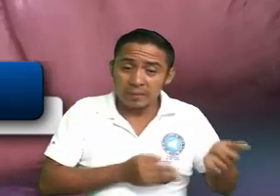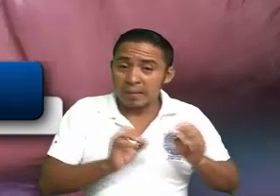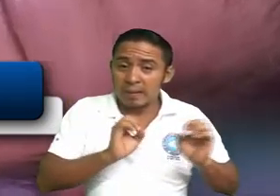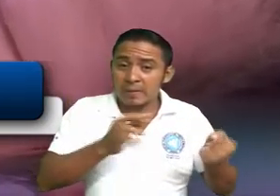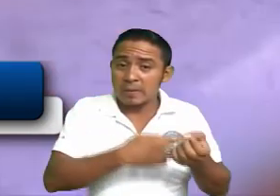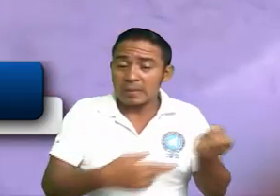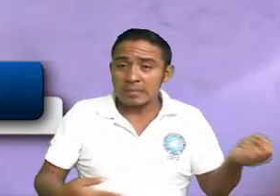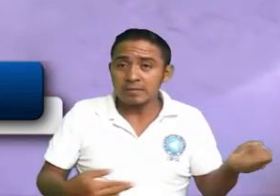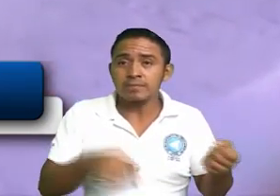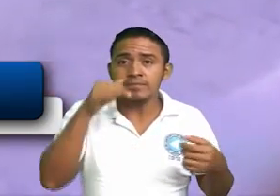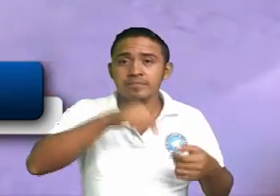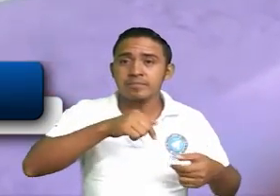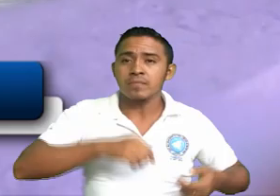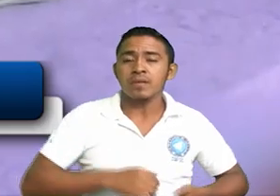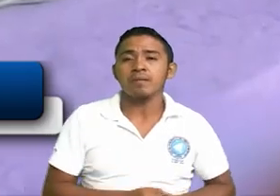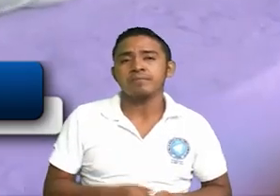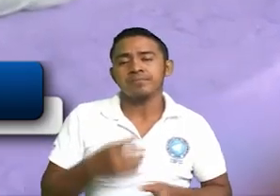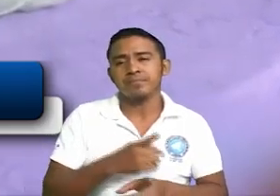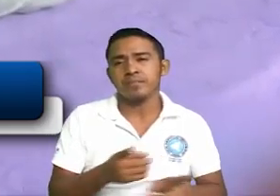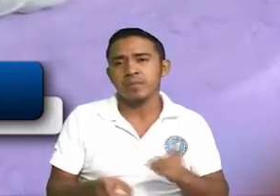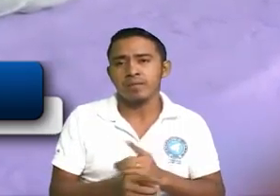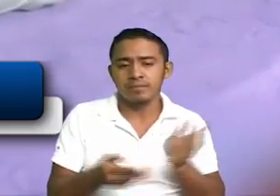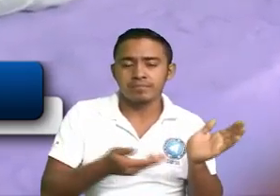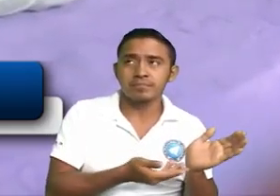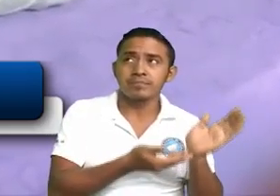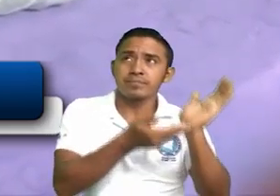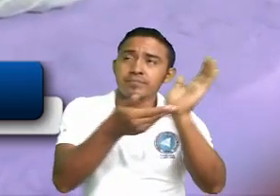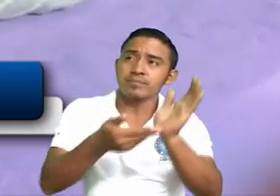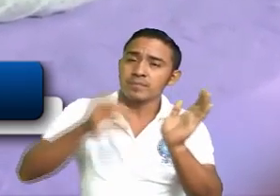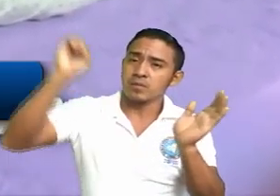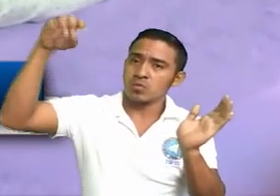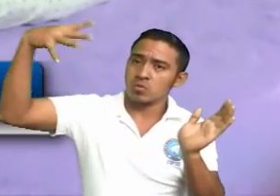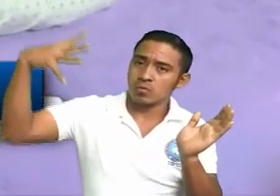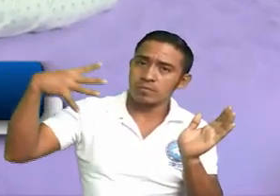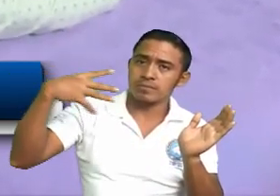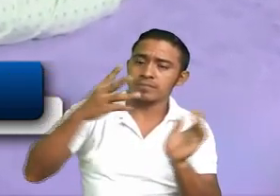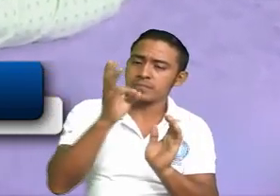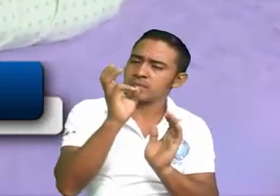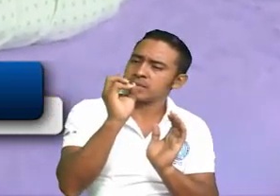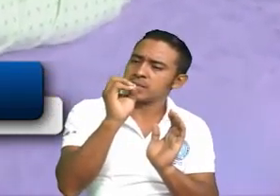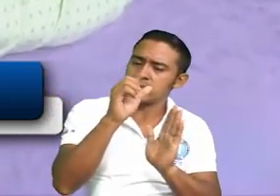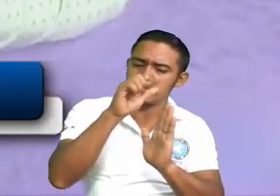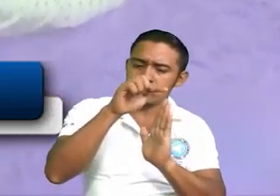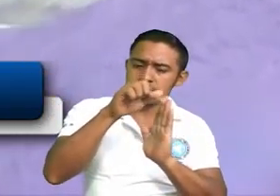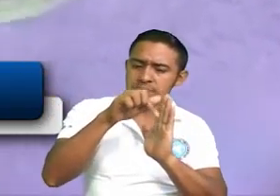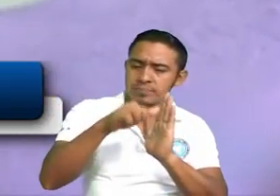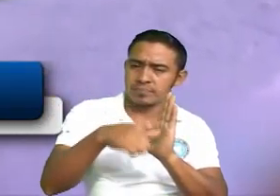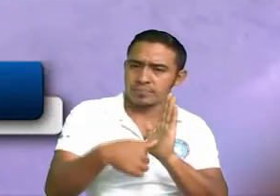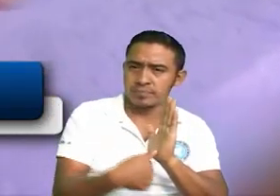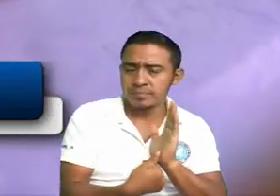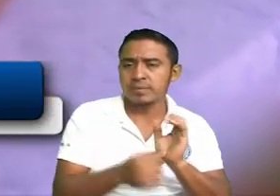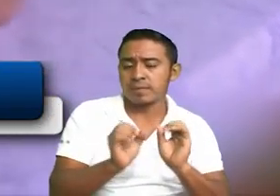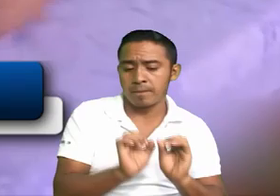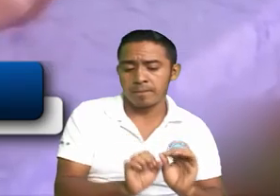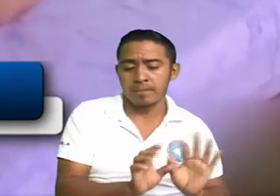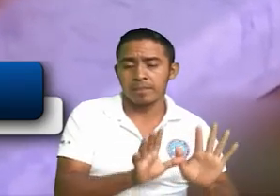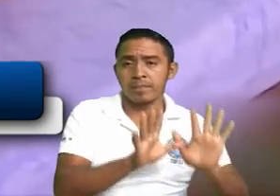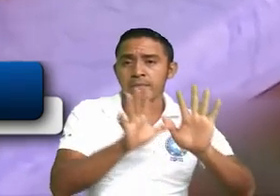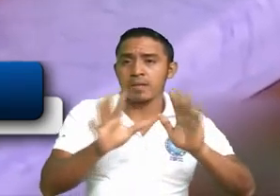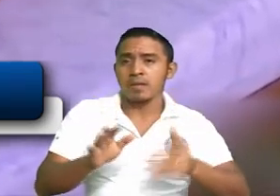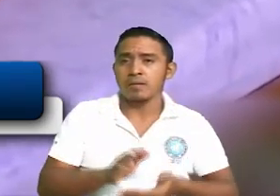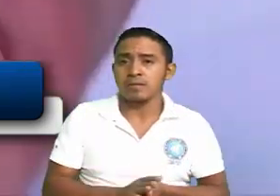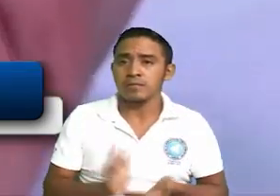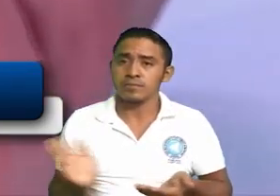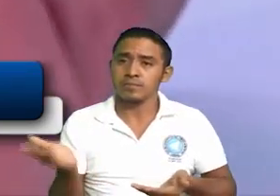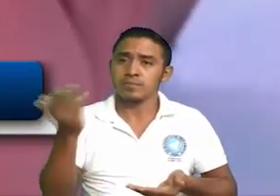tiene ningún factor de riesgo, que no tiene infecciones en su sangre, ni este factor que acabo de mencionar, que es incompatible la sangre